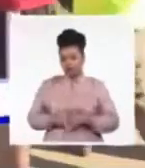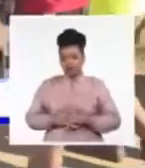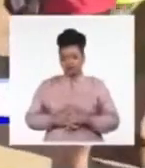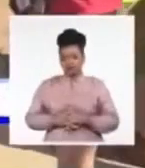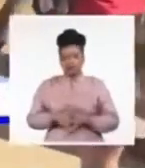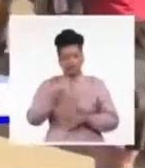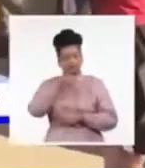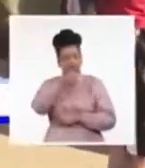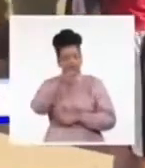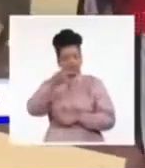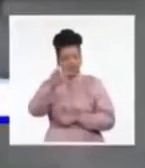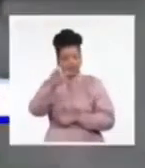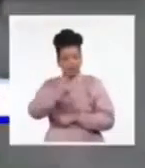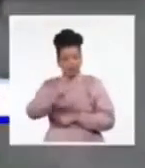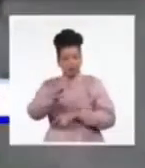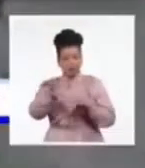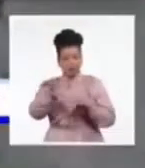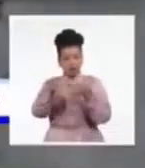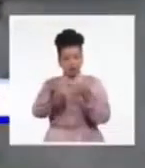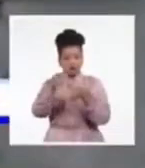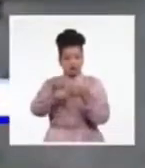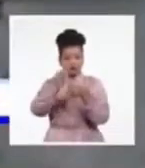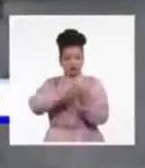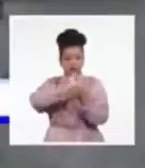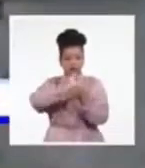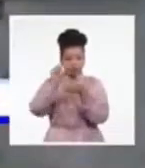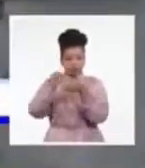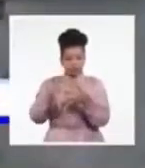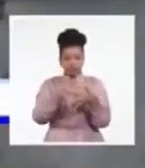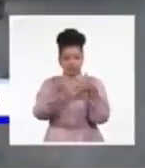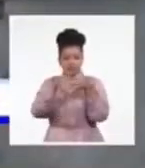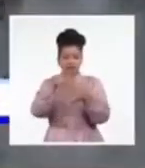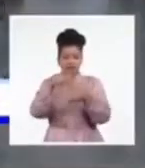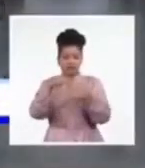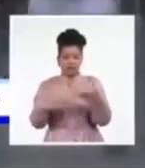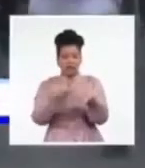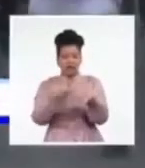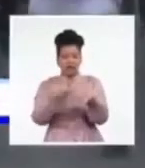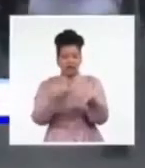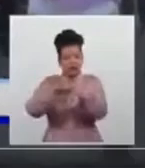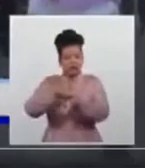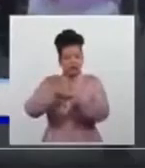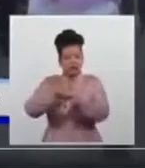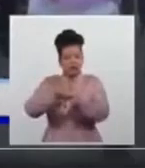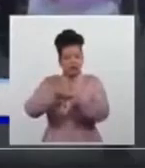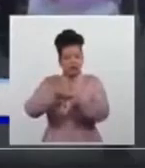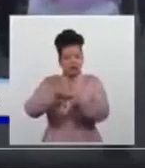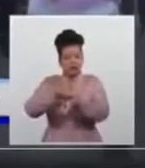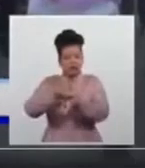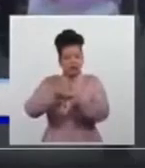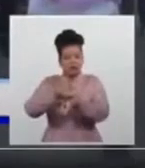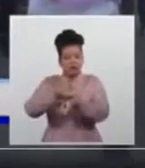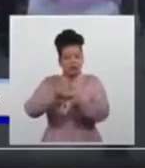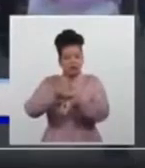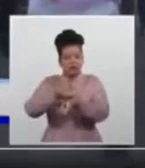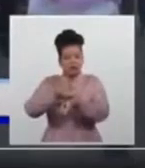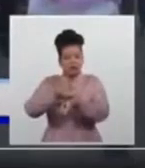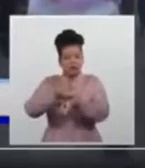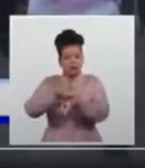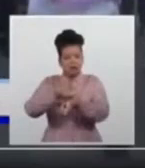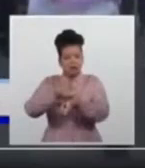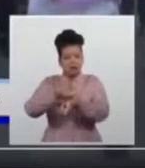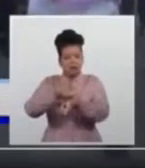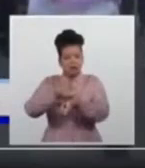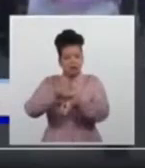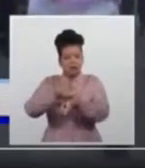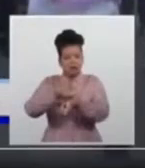integrante de la brigada de Estados Unidos. Oye, ¿empiezan duro? Agricolas en el órgano. ¿Eempiezan en... Cuba